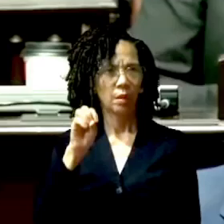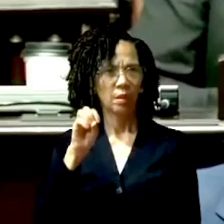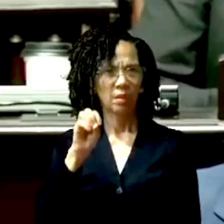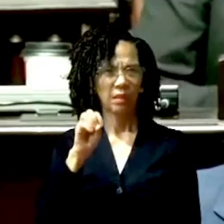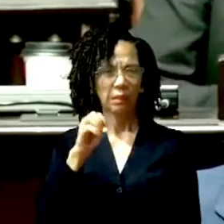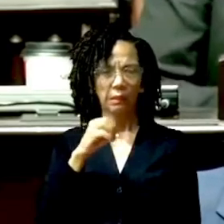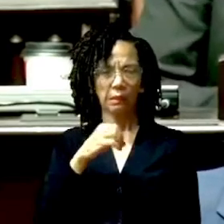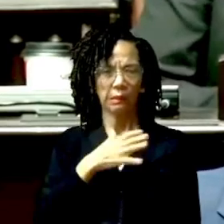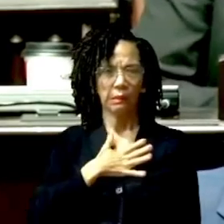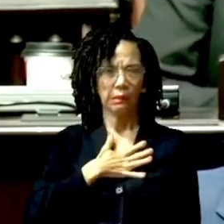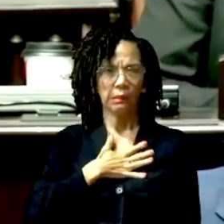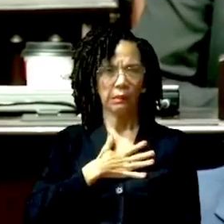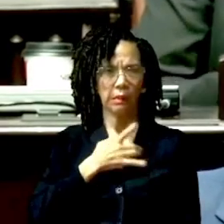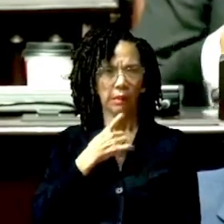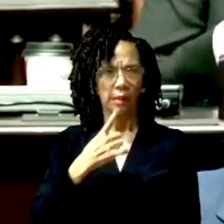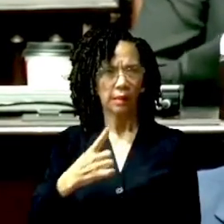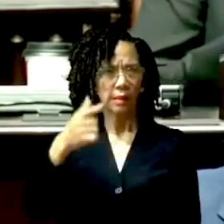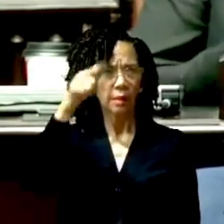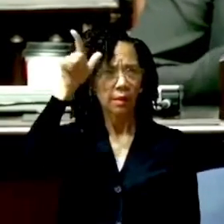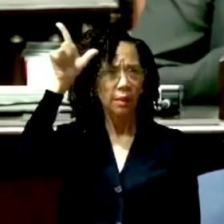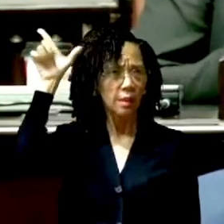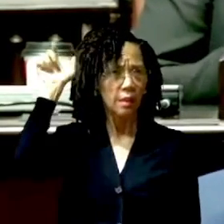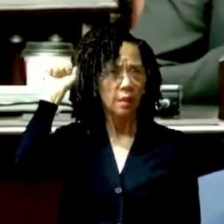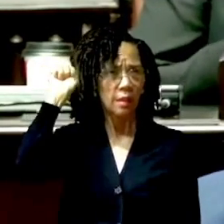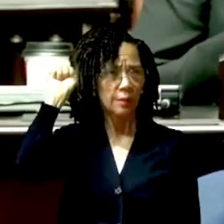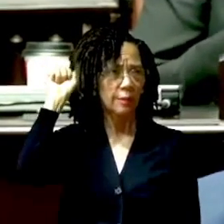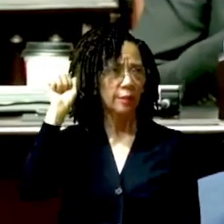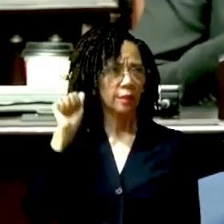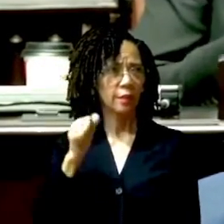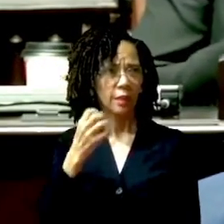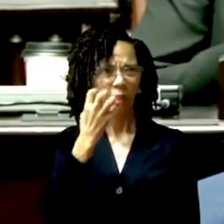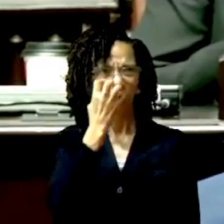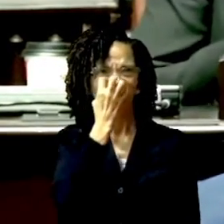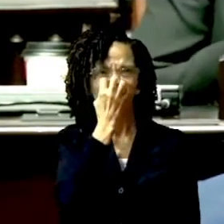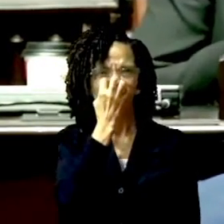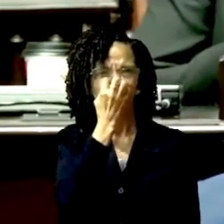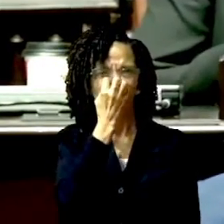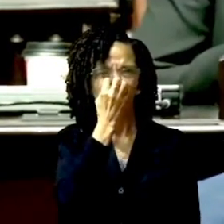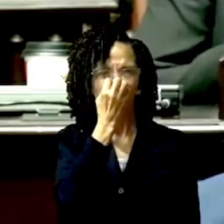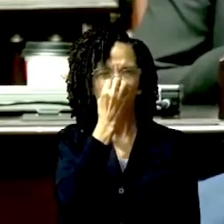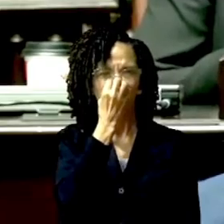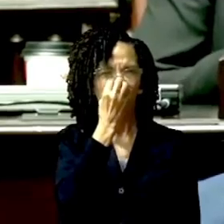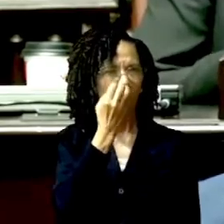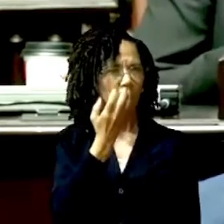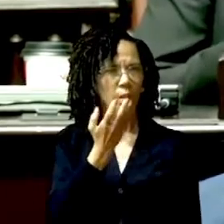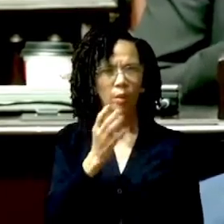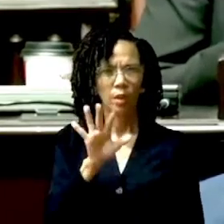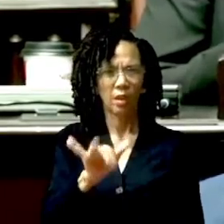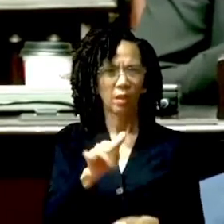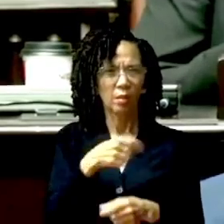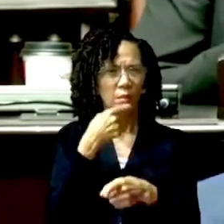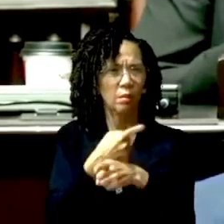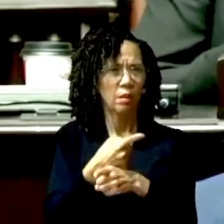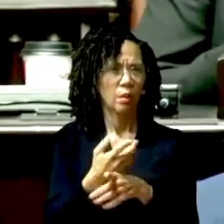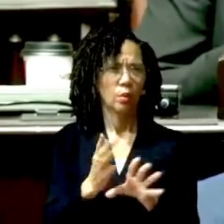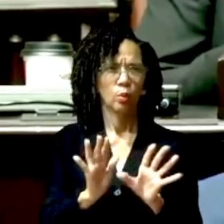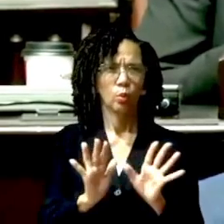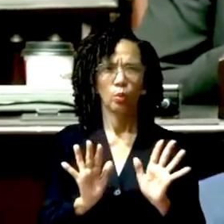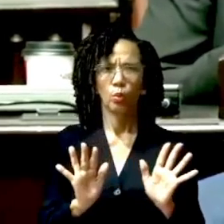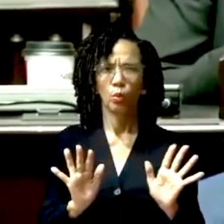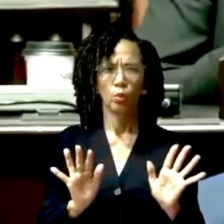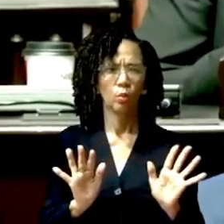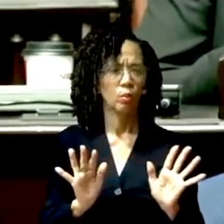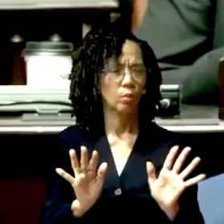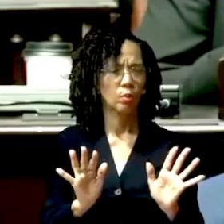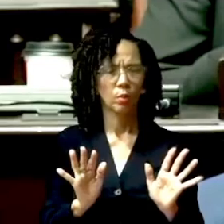le acogí esa propuesta. Por eso, presidente, haciéndome eco de esa solicitud que me hace el payaso, le